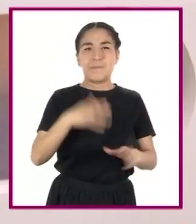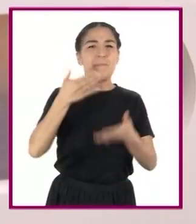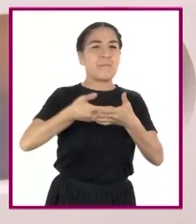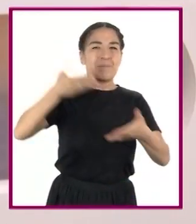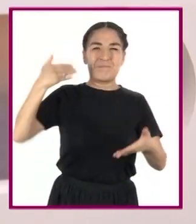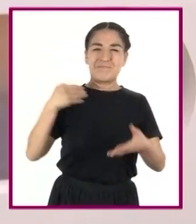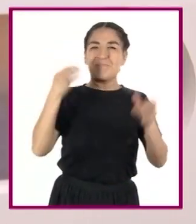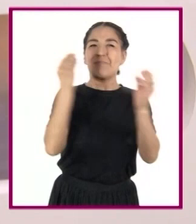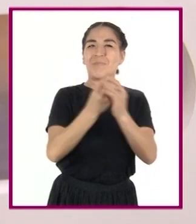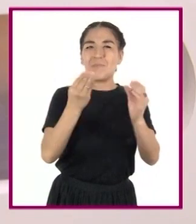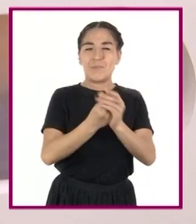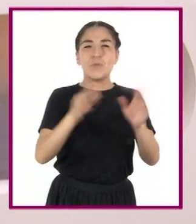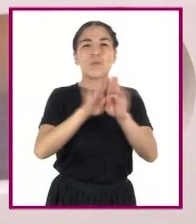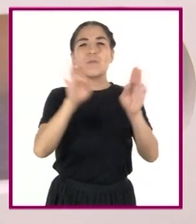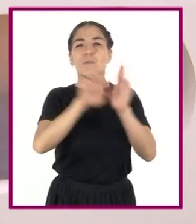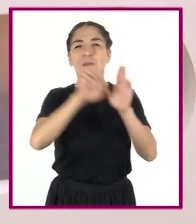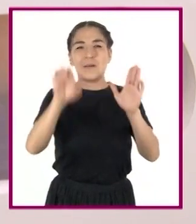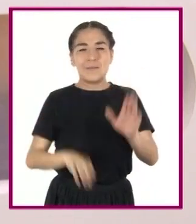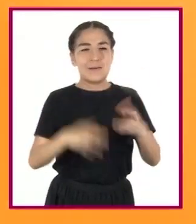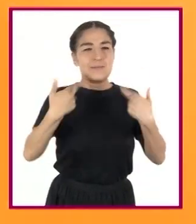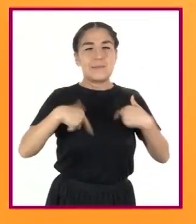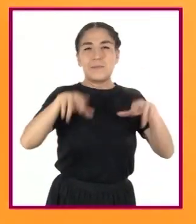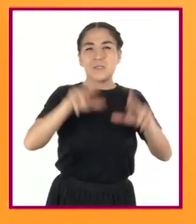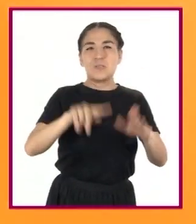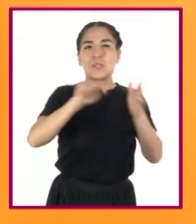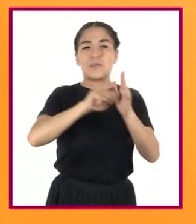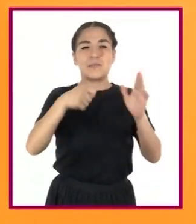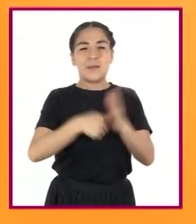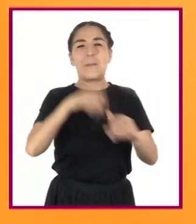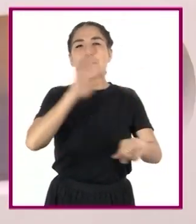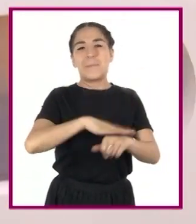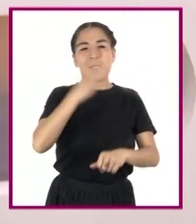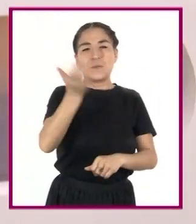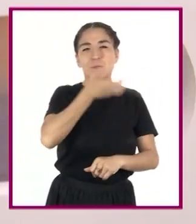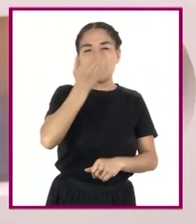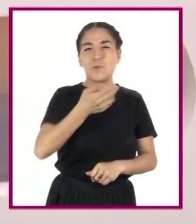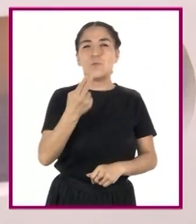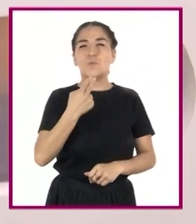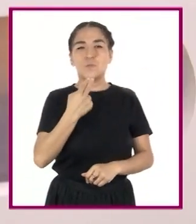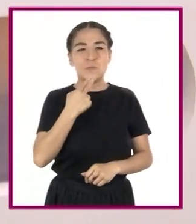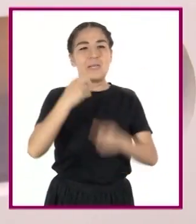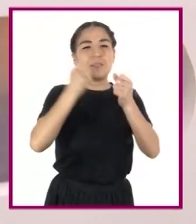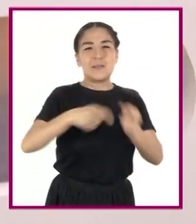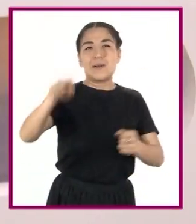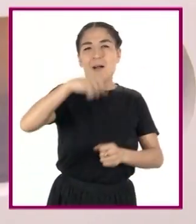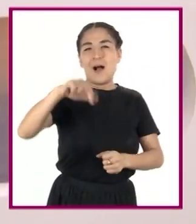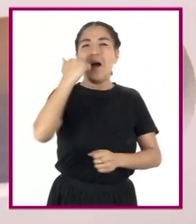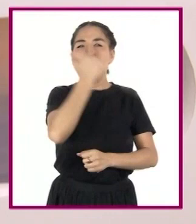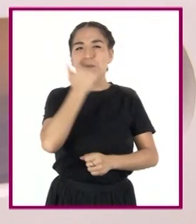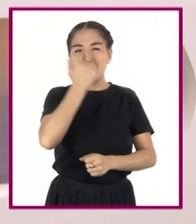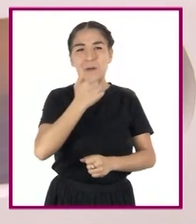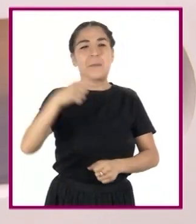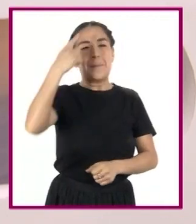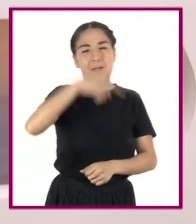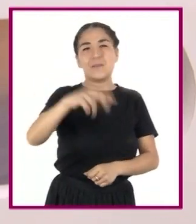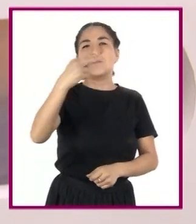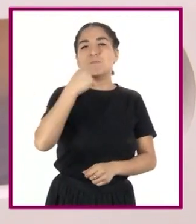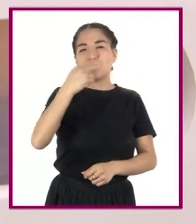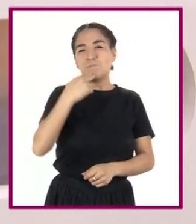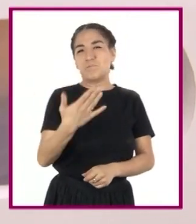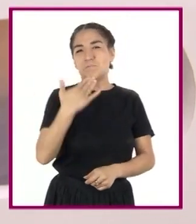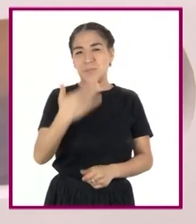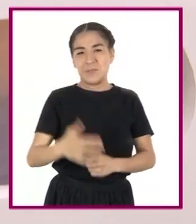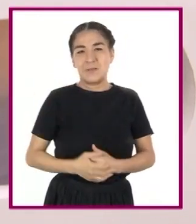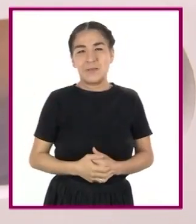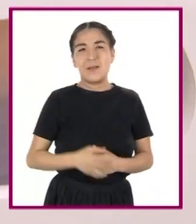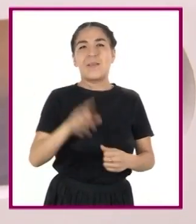vimos algunos ejemplos de las representaciones técnicas más comunes que seguro a las alumnas y a los alumnos les ha sido de mucha utilidad,